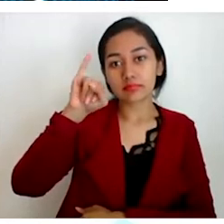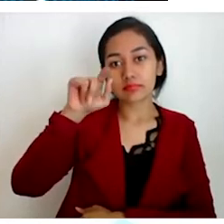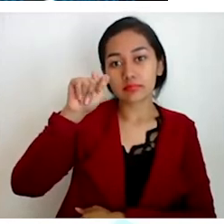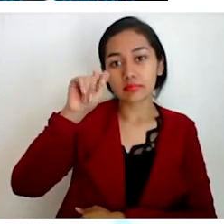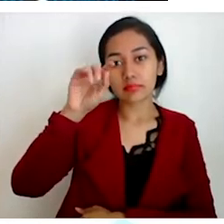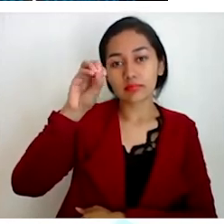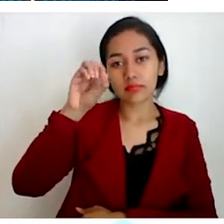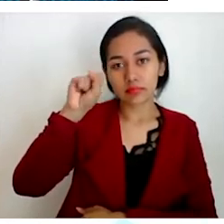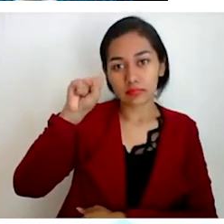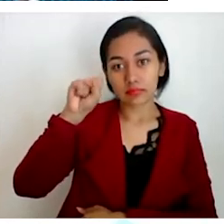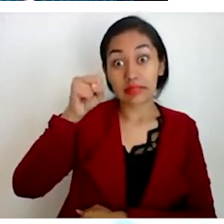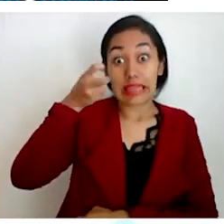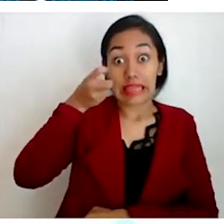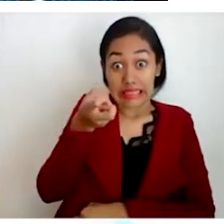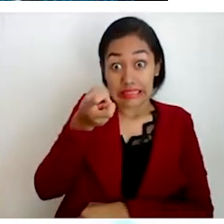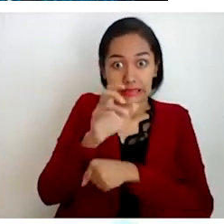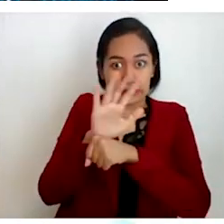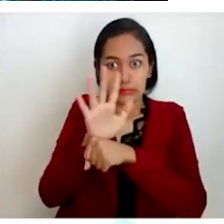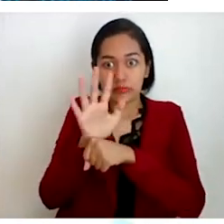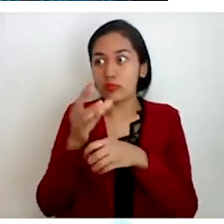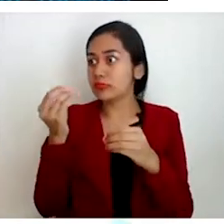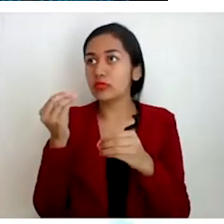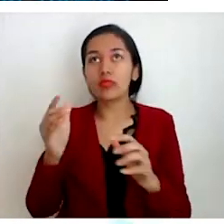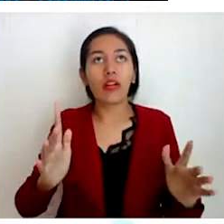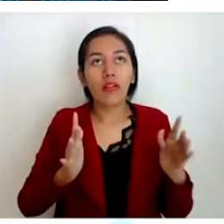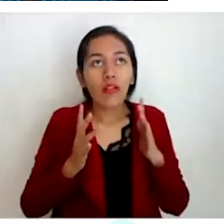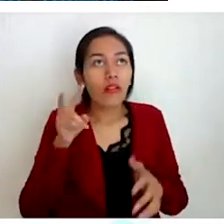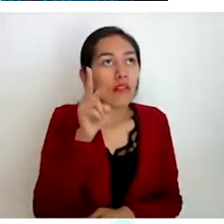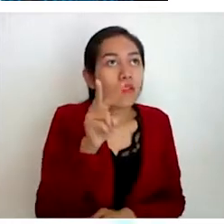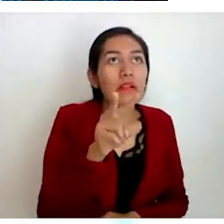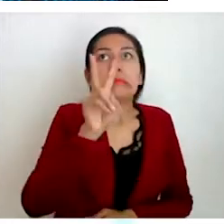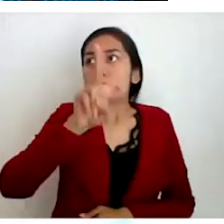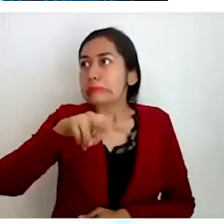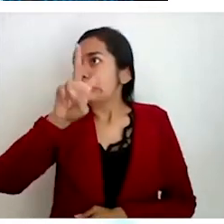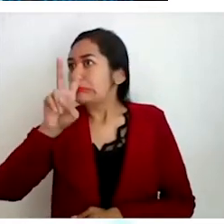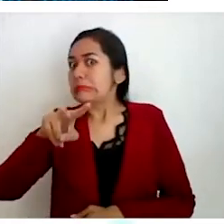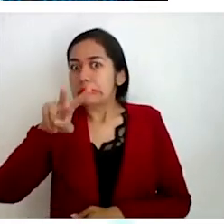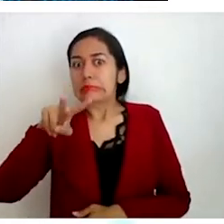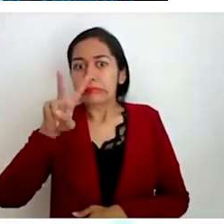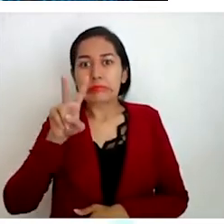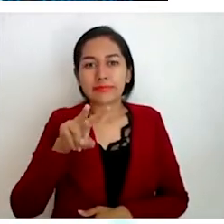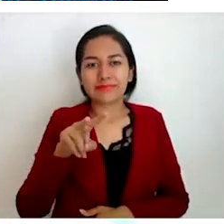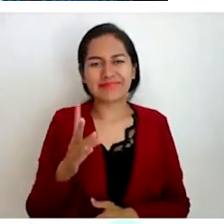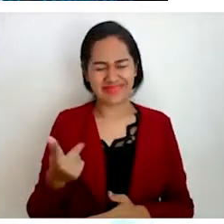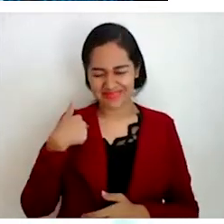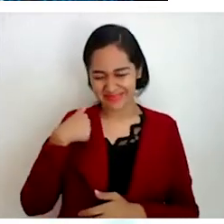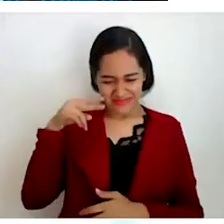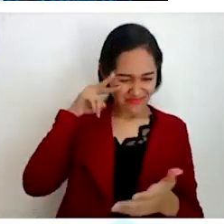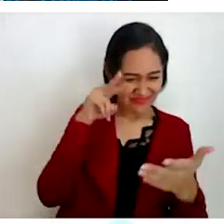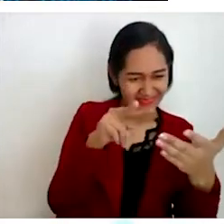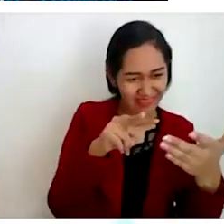a lo mejor muy crítico, pero ya iba yo con un ojo medio, porque cuando empiezan a recibir los premios Oscar, yo ya pongo